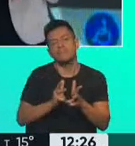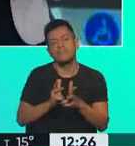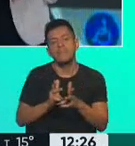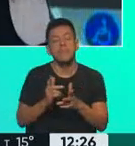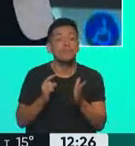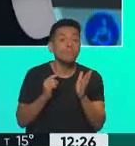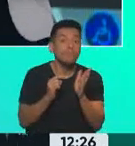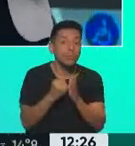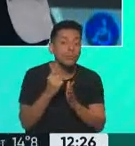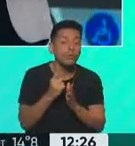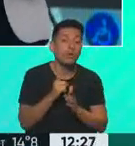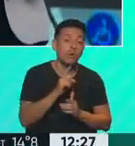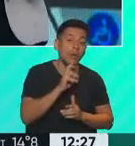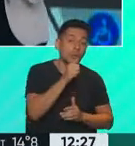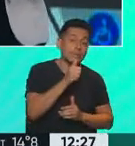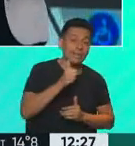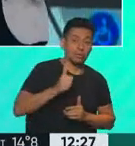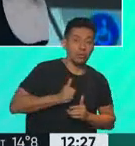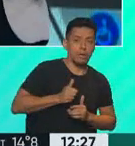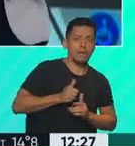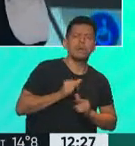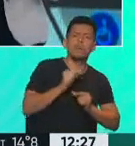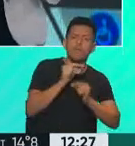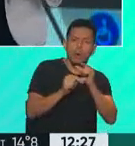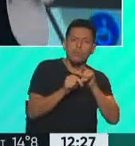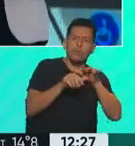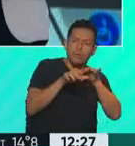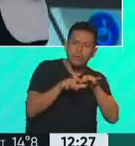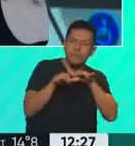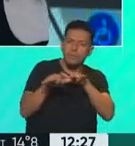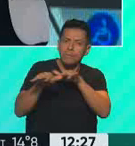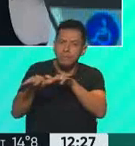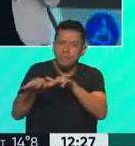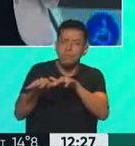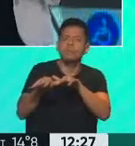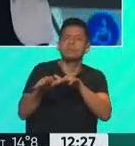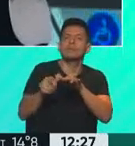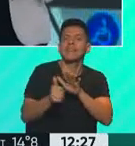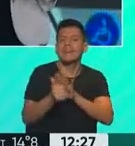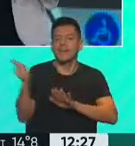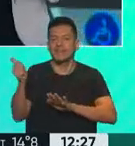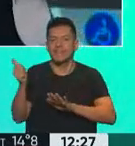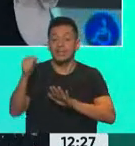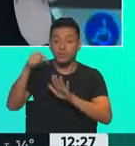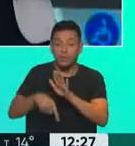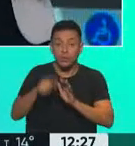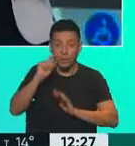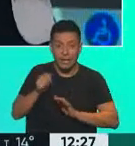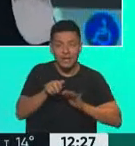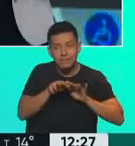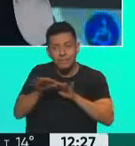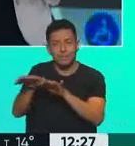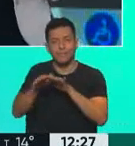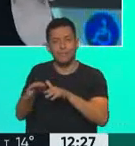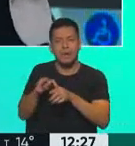que las tropas rusas siguen avanzando lentamente hay que decirlo pero avanzan en el este y en el sur de ucrania se están produciendo